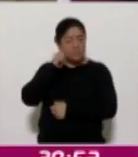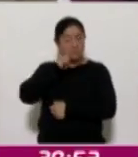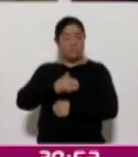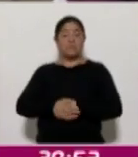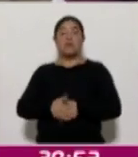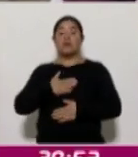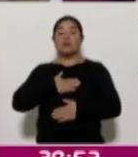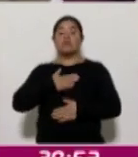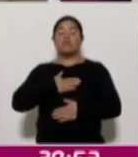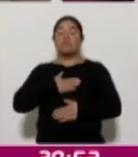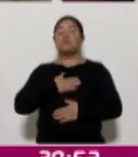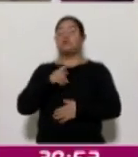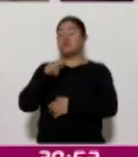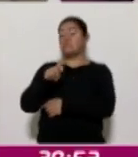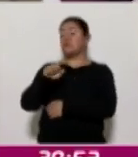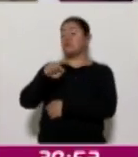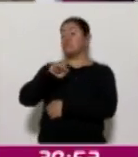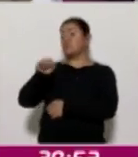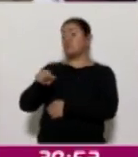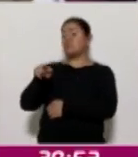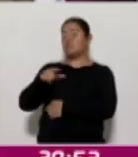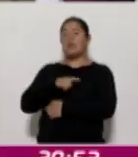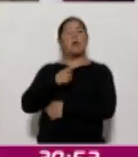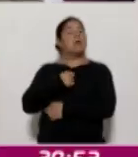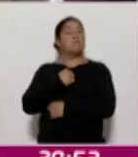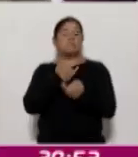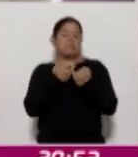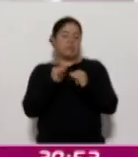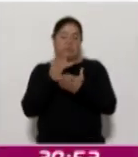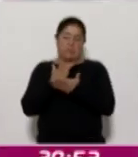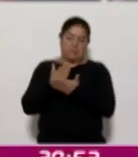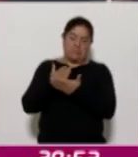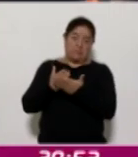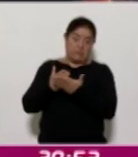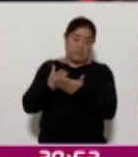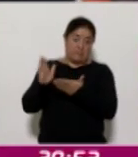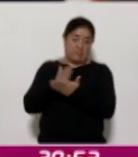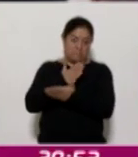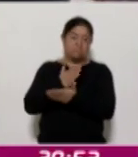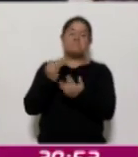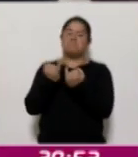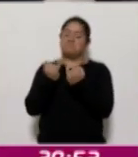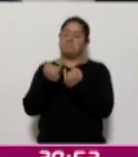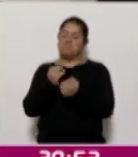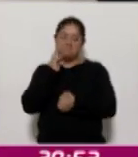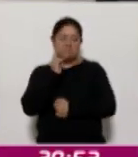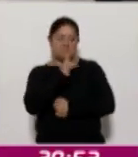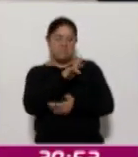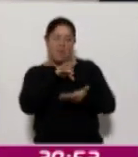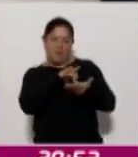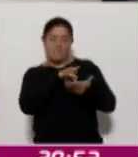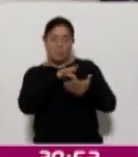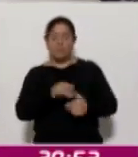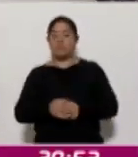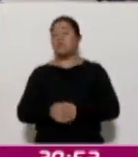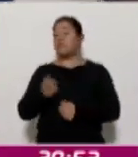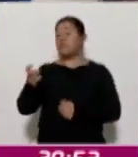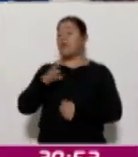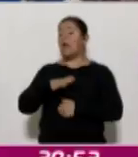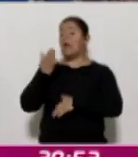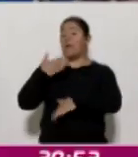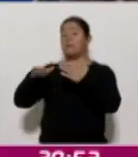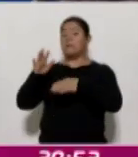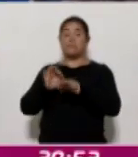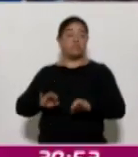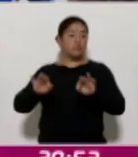como un tribunal independiente, pero también se ve reflejado en el Poder Judicial del Estado. Creo que ha habido avances importantes, detallada la información que